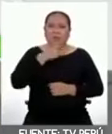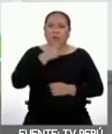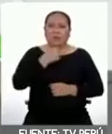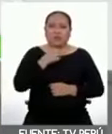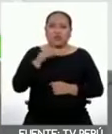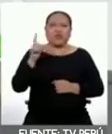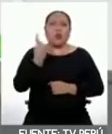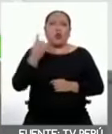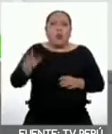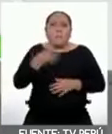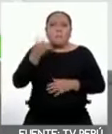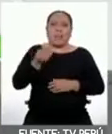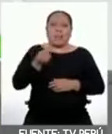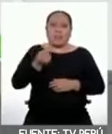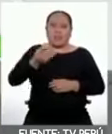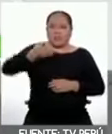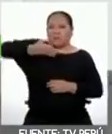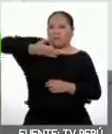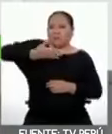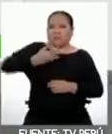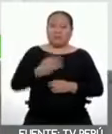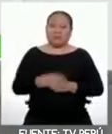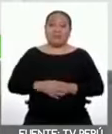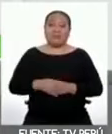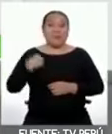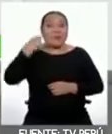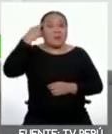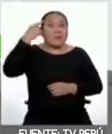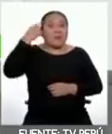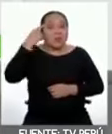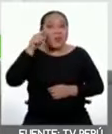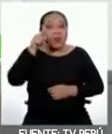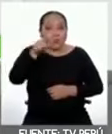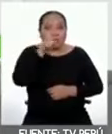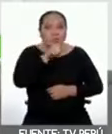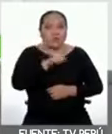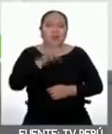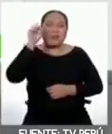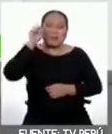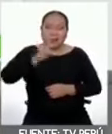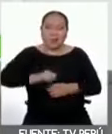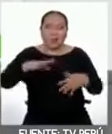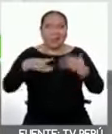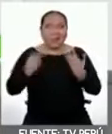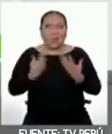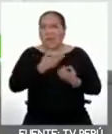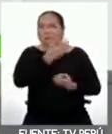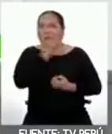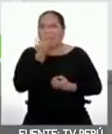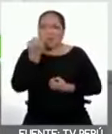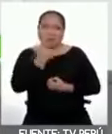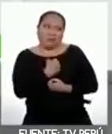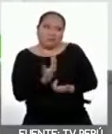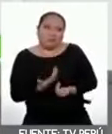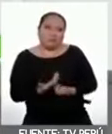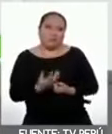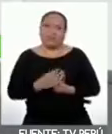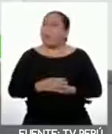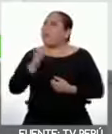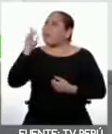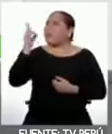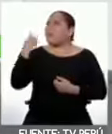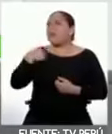sale el perrito. Estoy segura que todos y todas ustedes podrán hacer algo mucho mejor que yo.